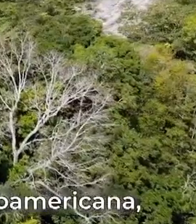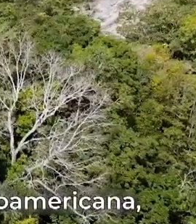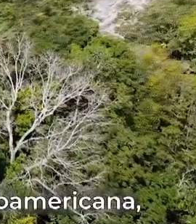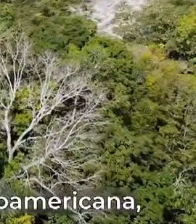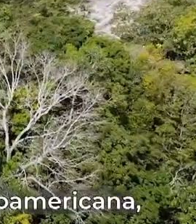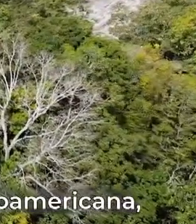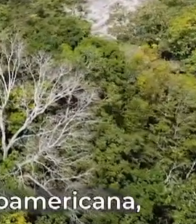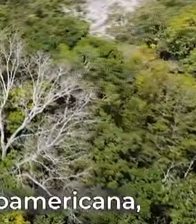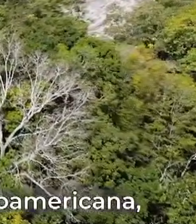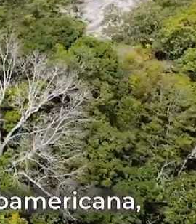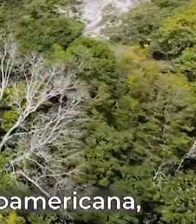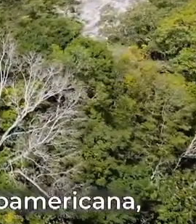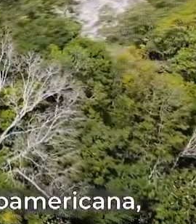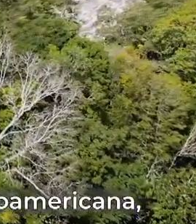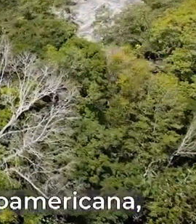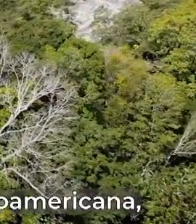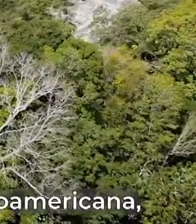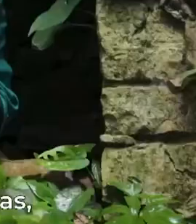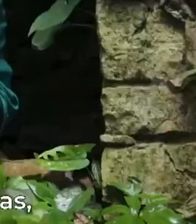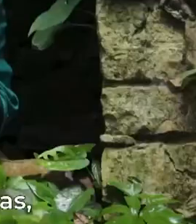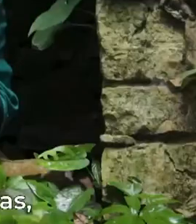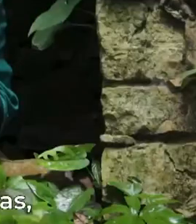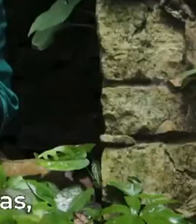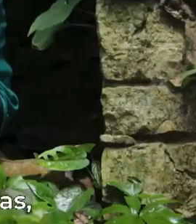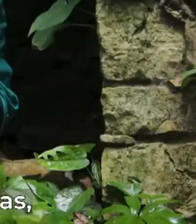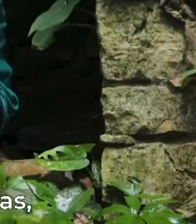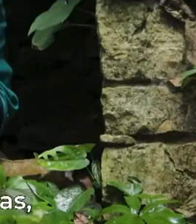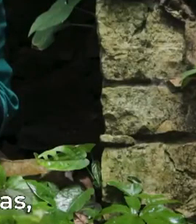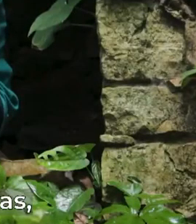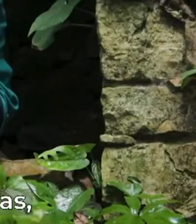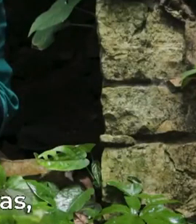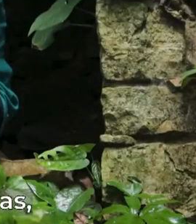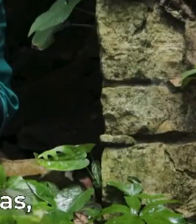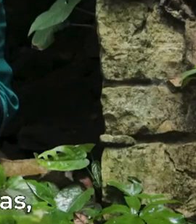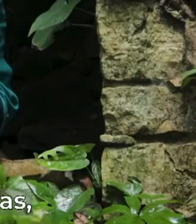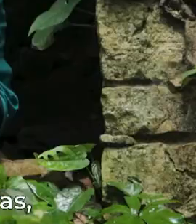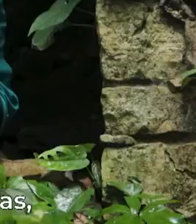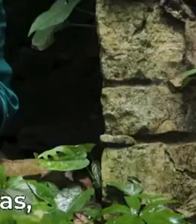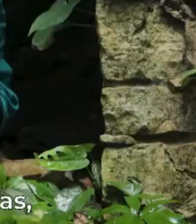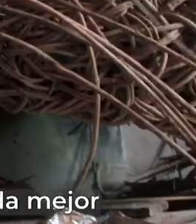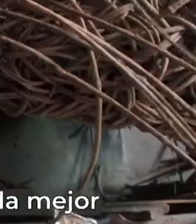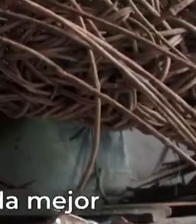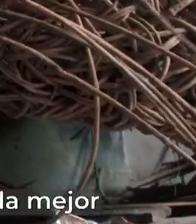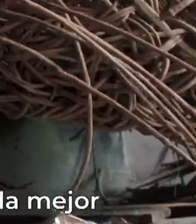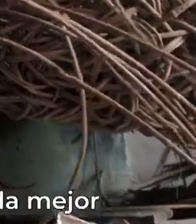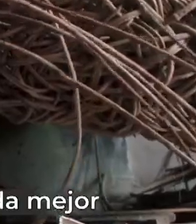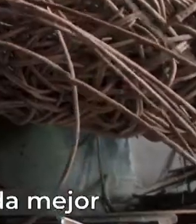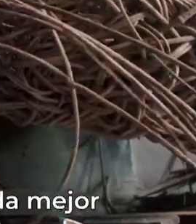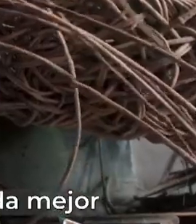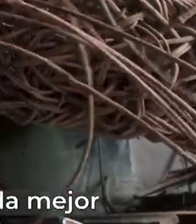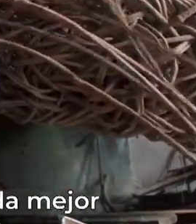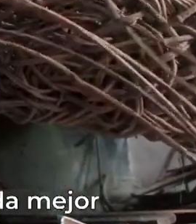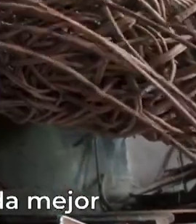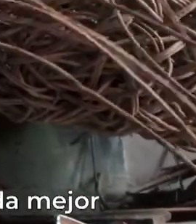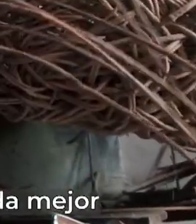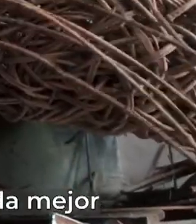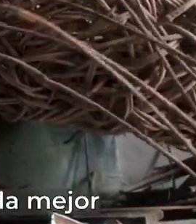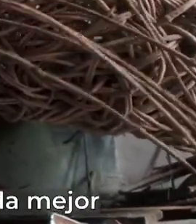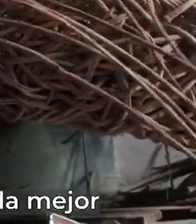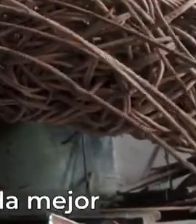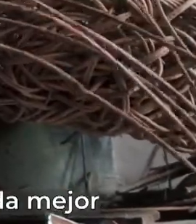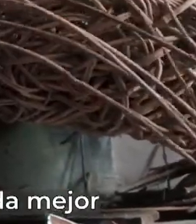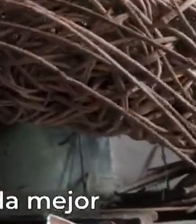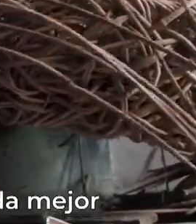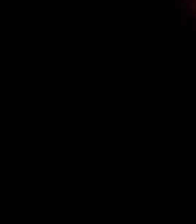nación maya mesoamericana, que sigue viva en las comunidades mayas, que hoy se mantienen en la lucha por una vida